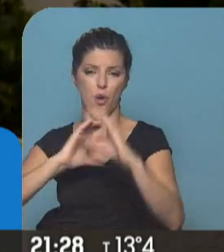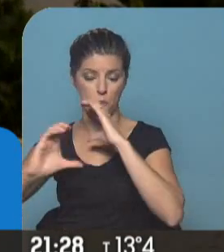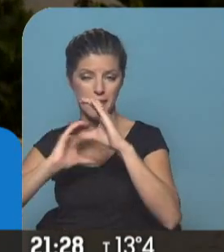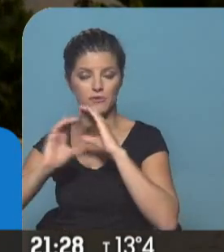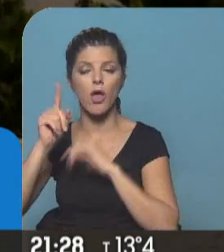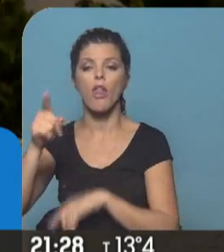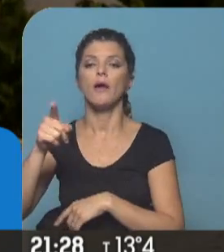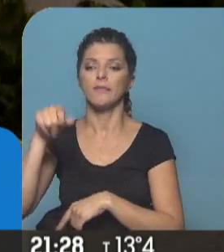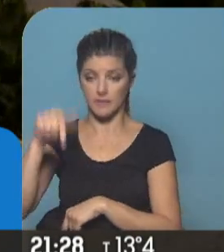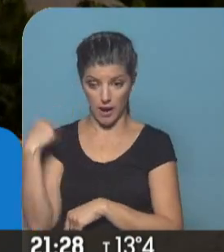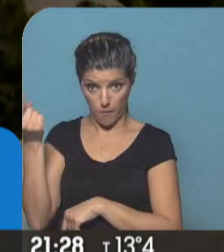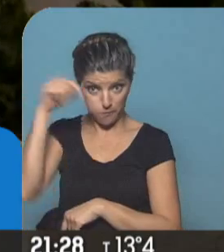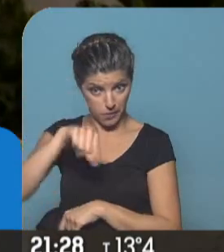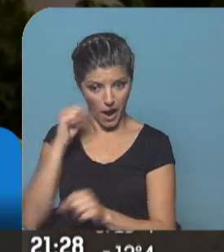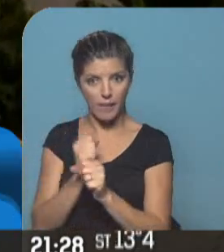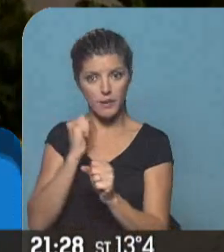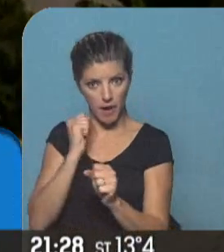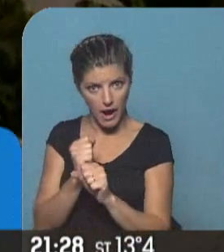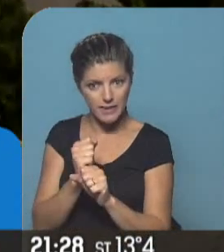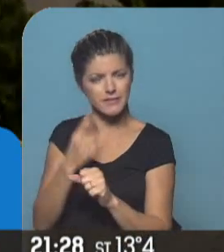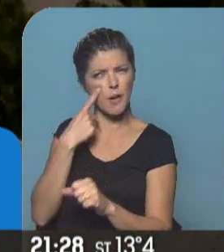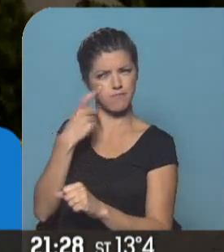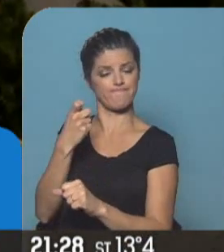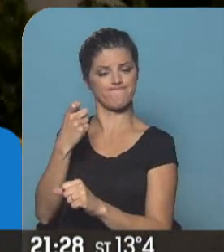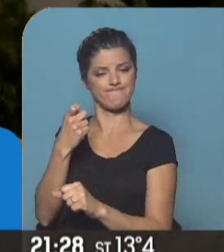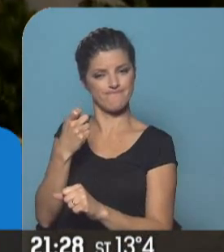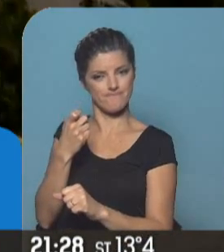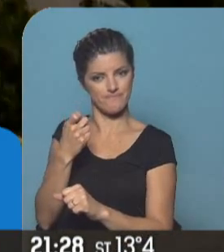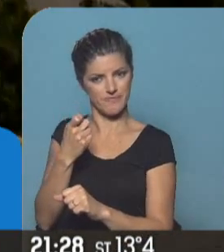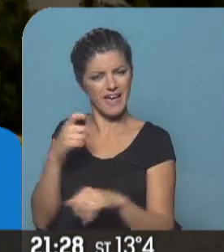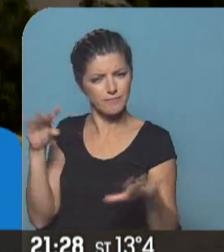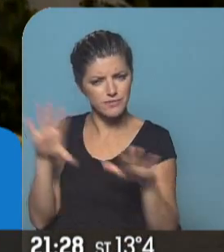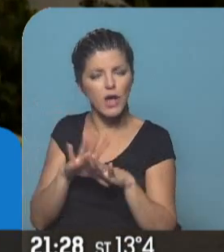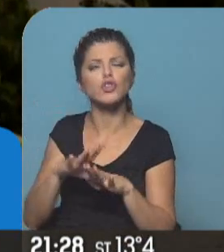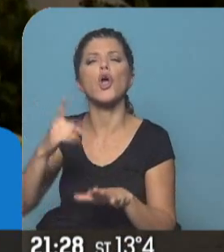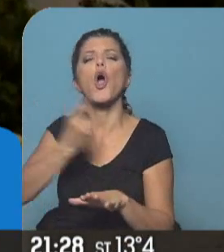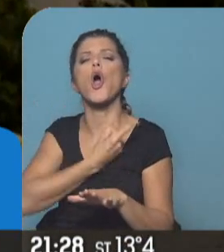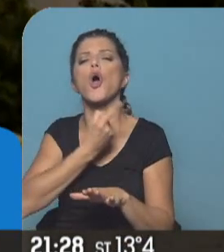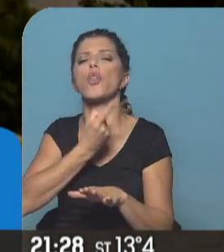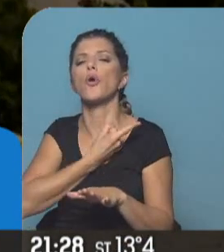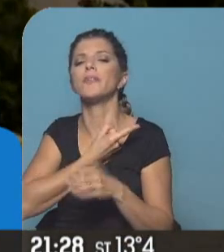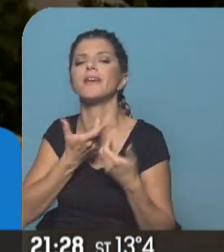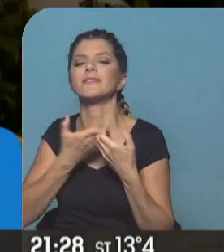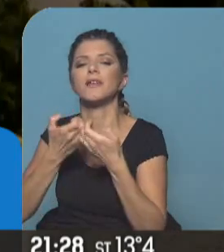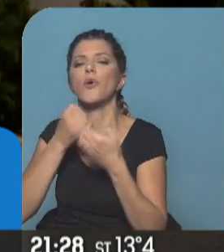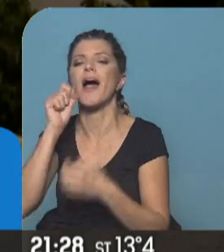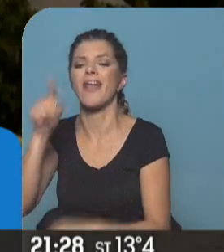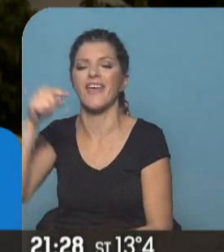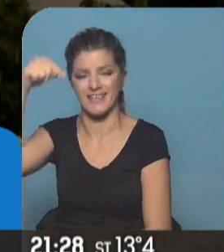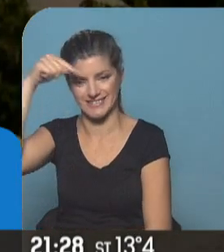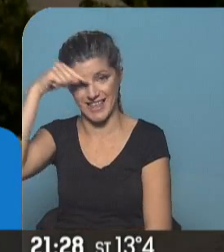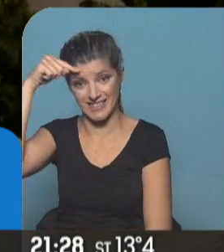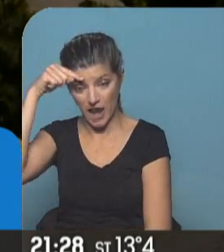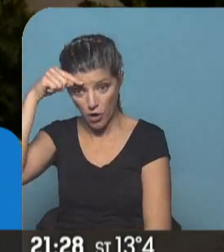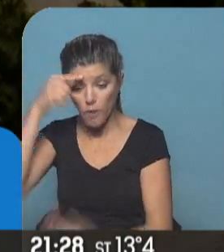trabajando aquí en Esquel y pudo determinar con exactitud ¿dónde se encontraba el celular de Santiago